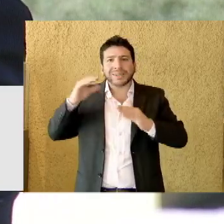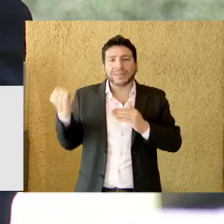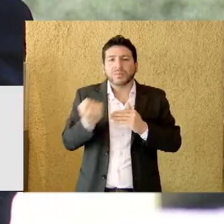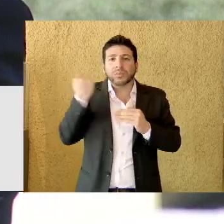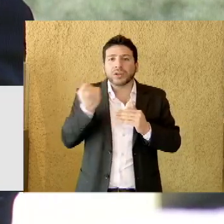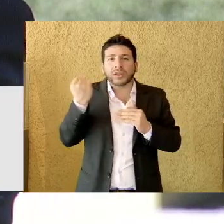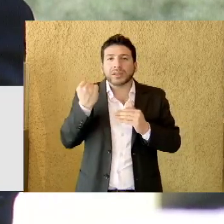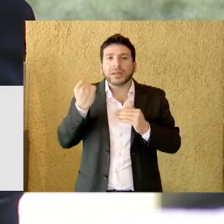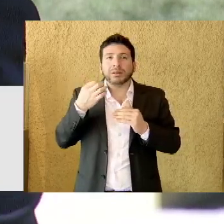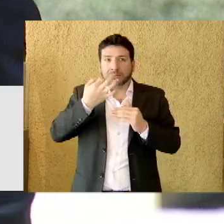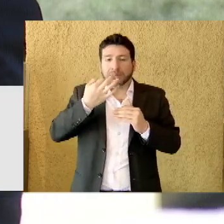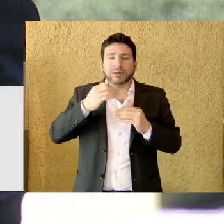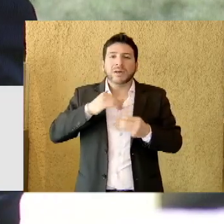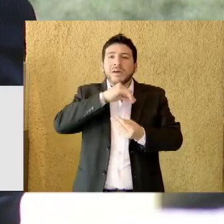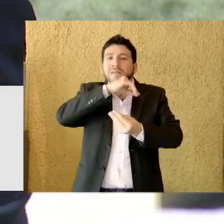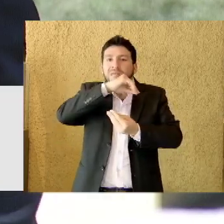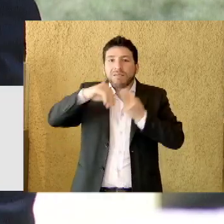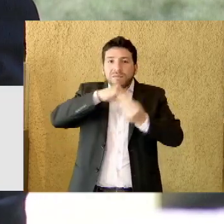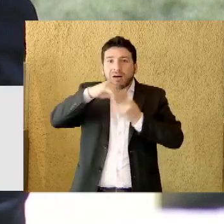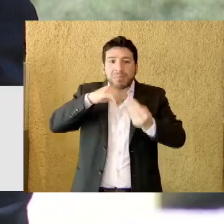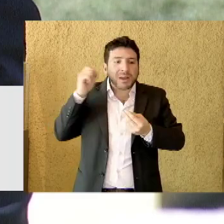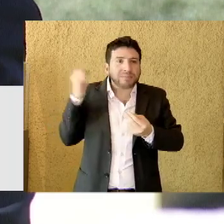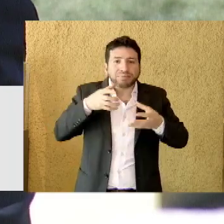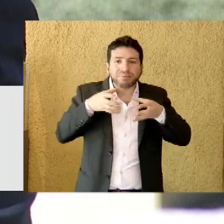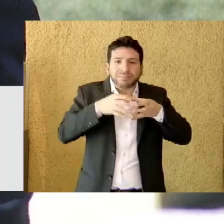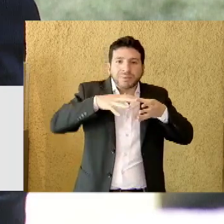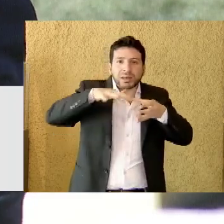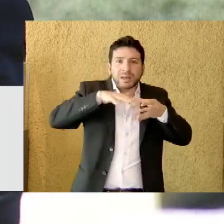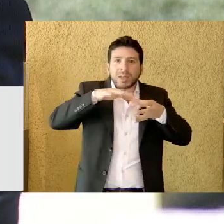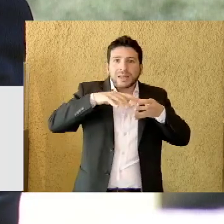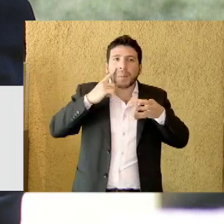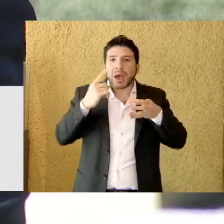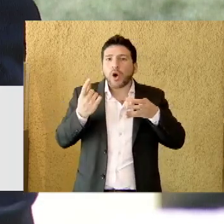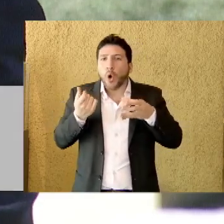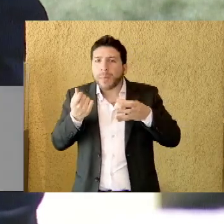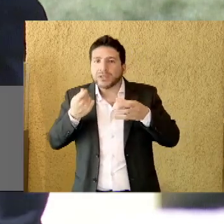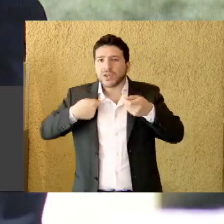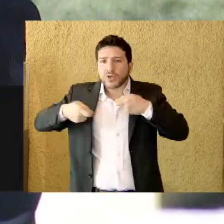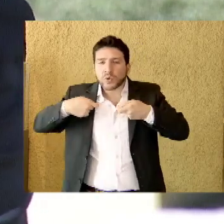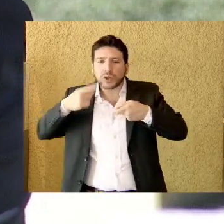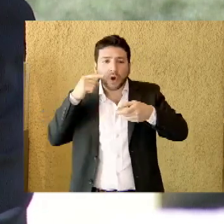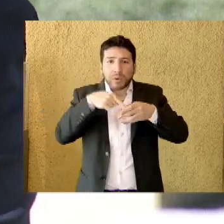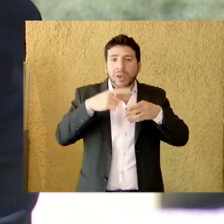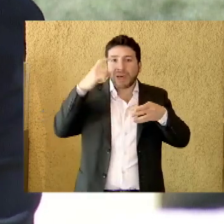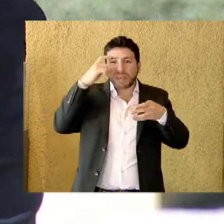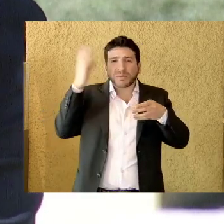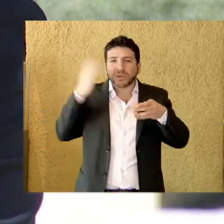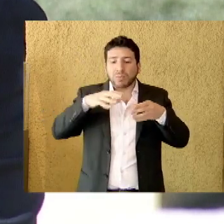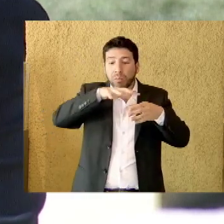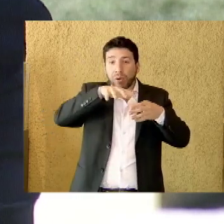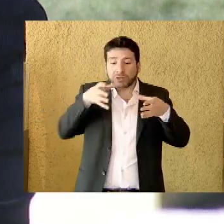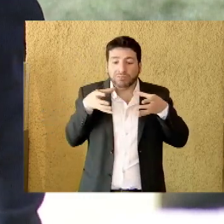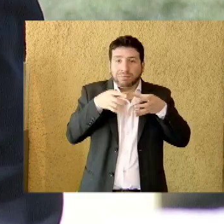verdadera oligarquía, una oligarquía comercial, industrial y terrateniente que representaba el 10% de la